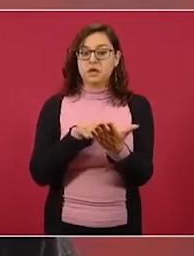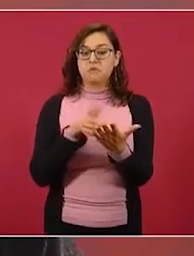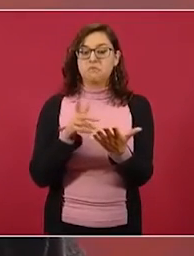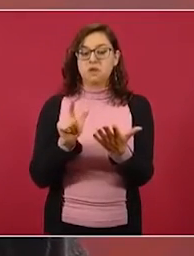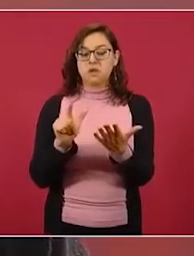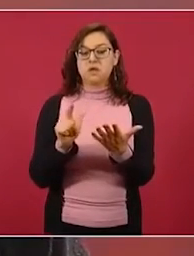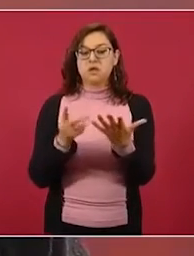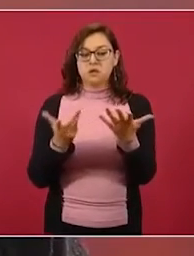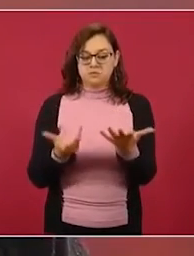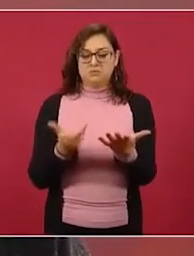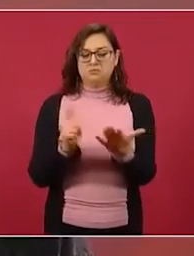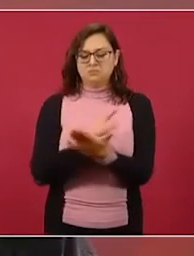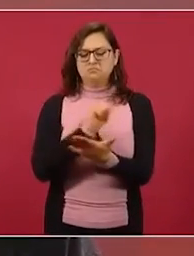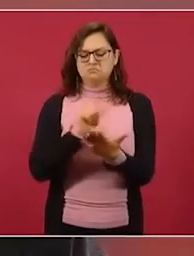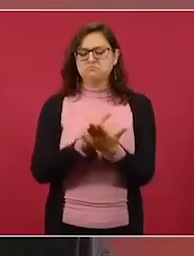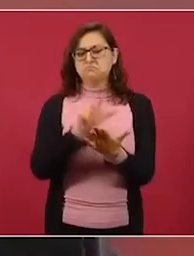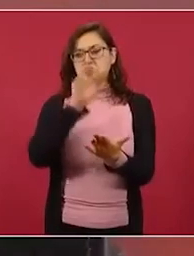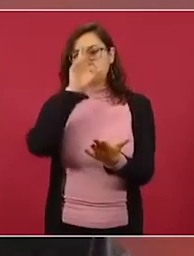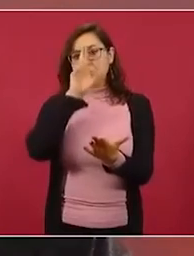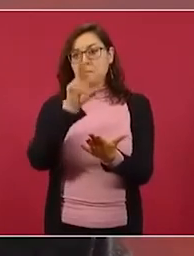forma para violarse en el fondo.